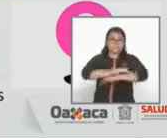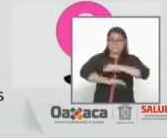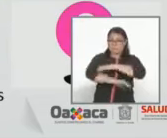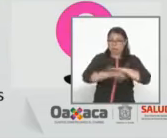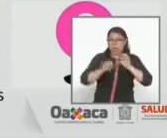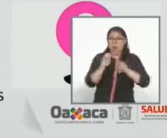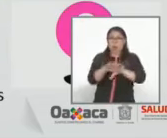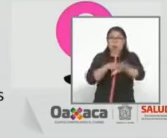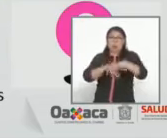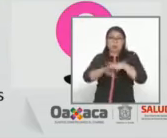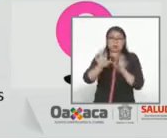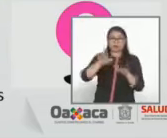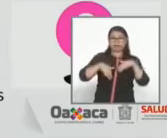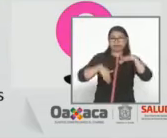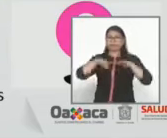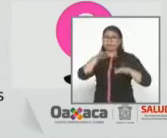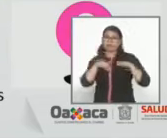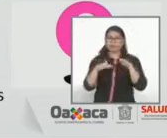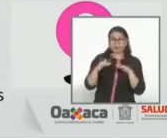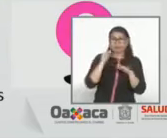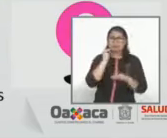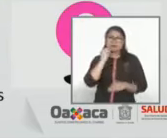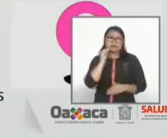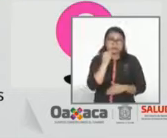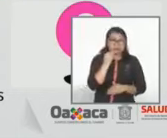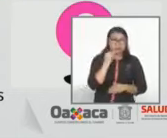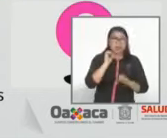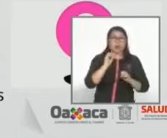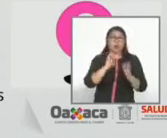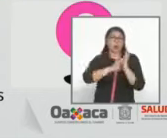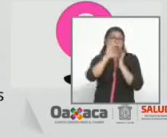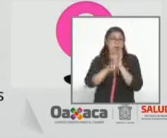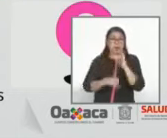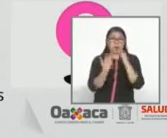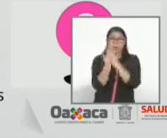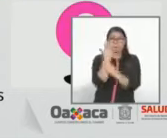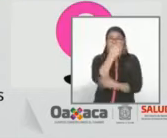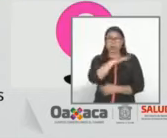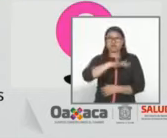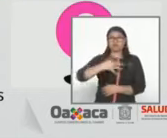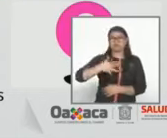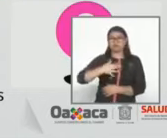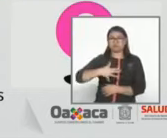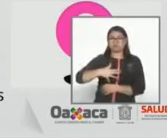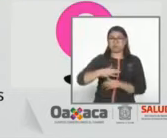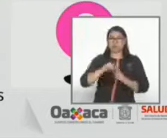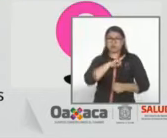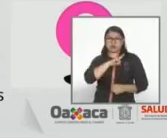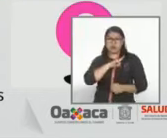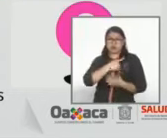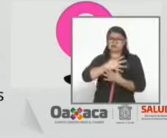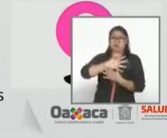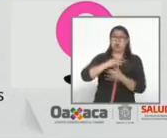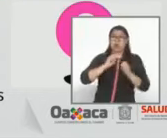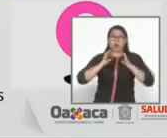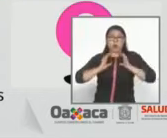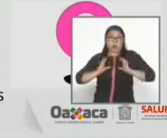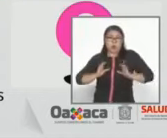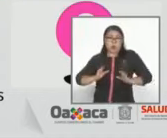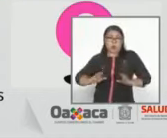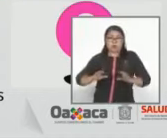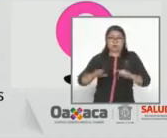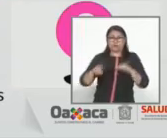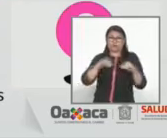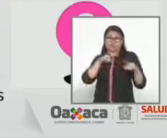algo sumamente focal como una mano o puede ser todo nuestro cuerpo. Incluso el niño